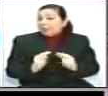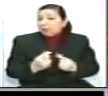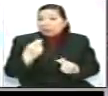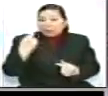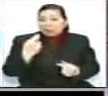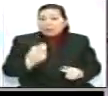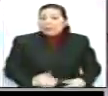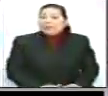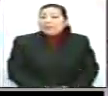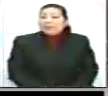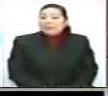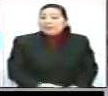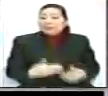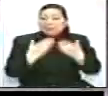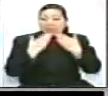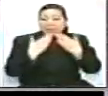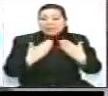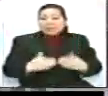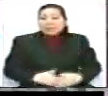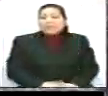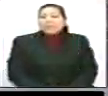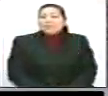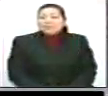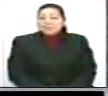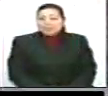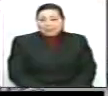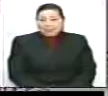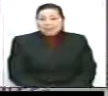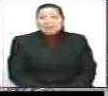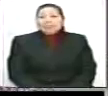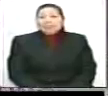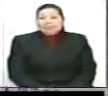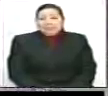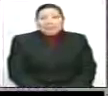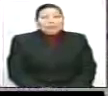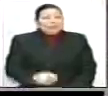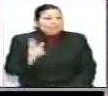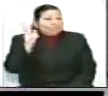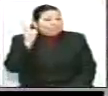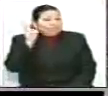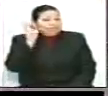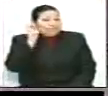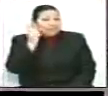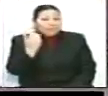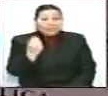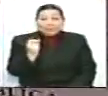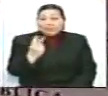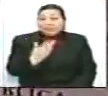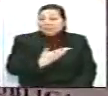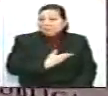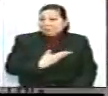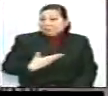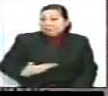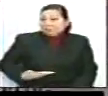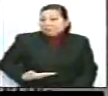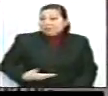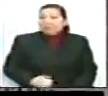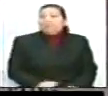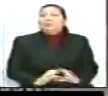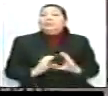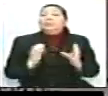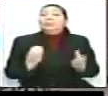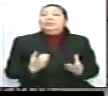bancadas. Muchas gracias. He podido entonces finalmente escuchar al vicepresidente del